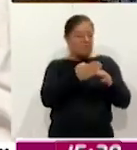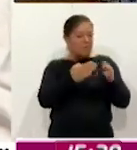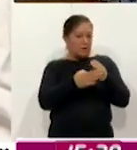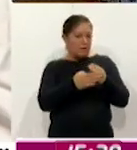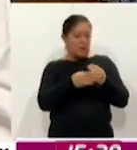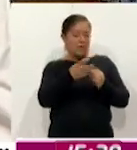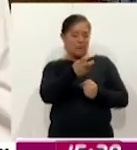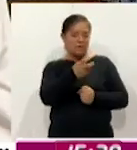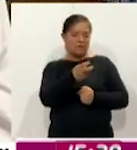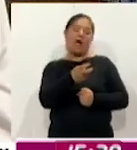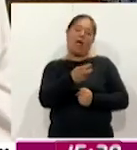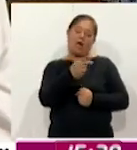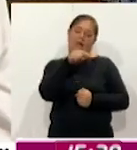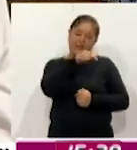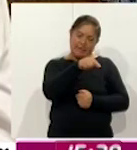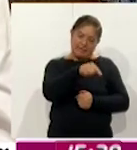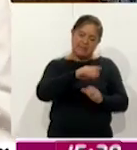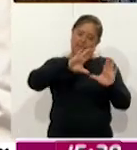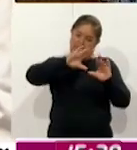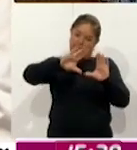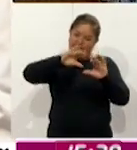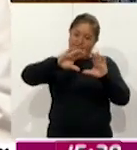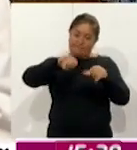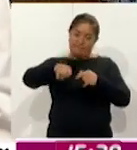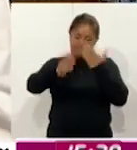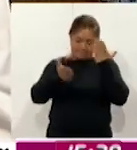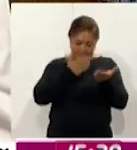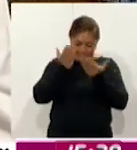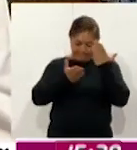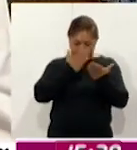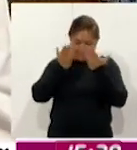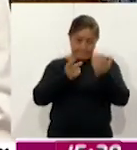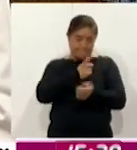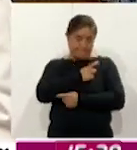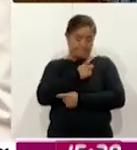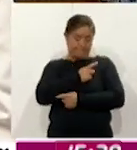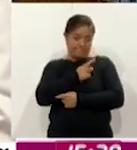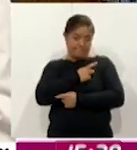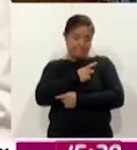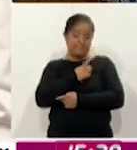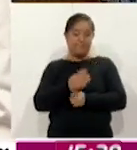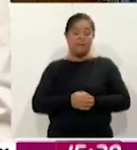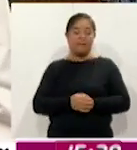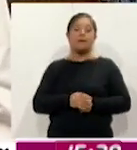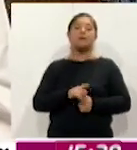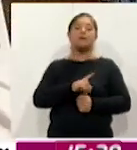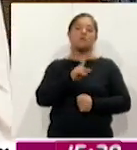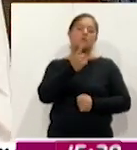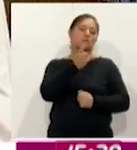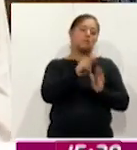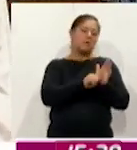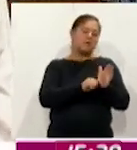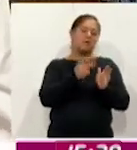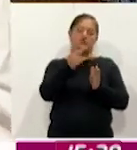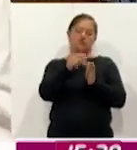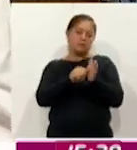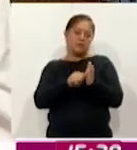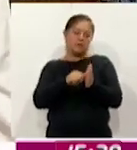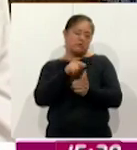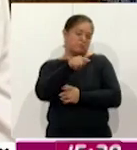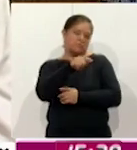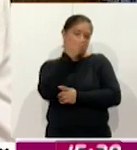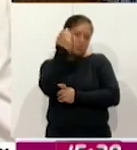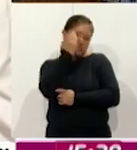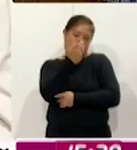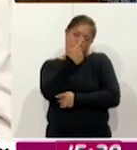módulo se le asigna al educando y él se pone a estudiarlo y ya puede ser un mes, dos meses, lo que el educando se tarde